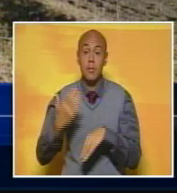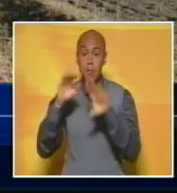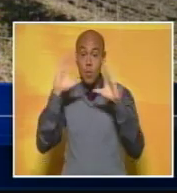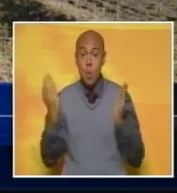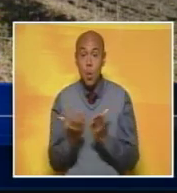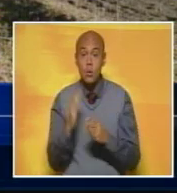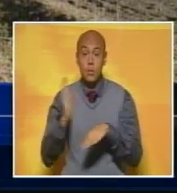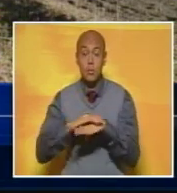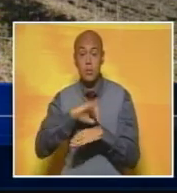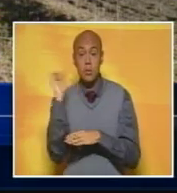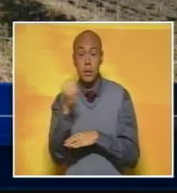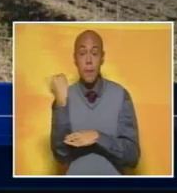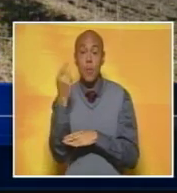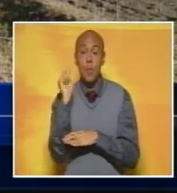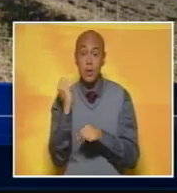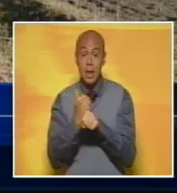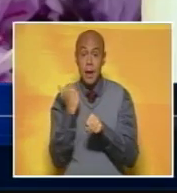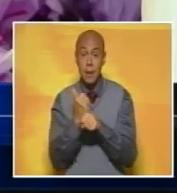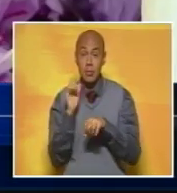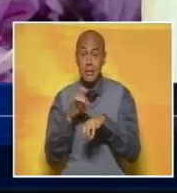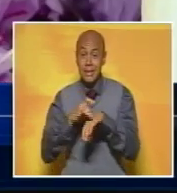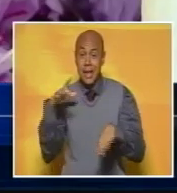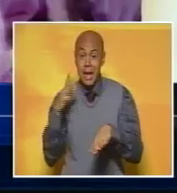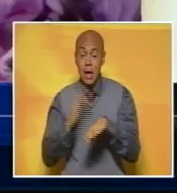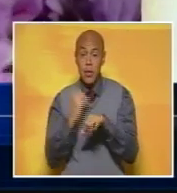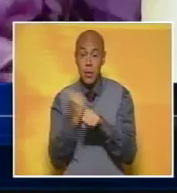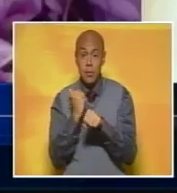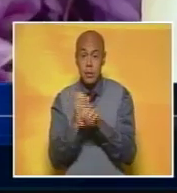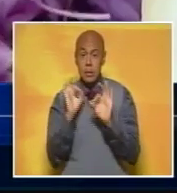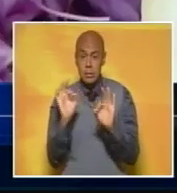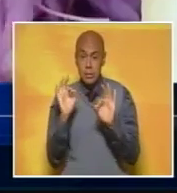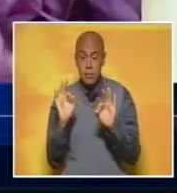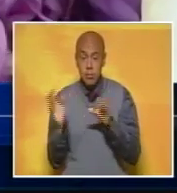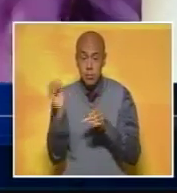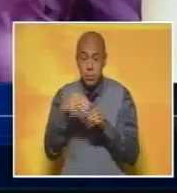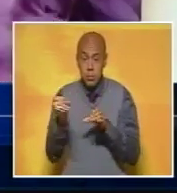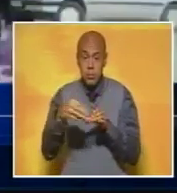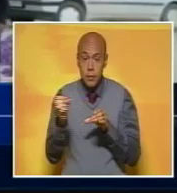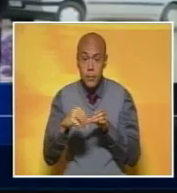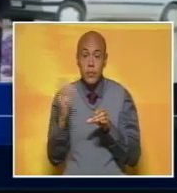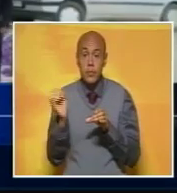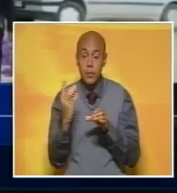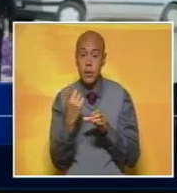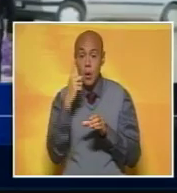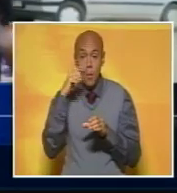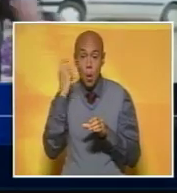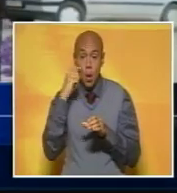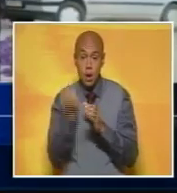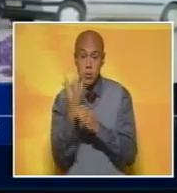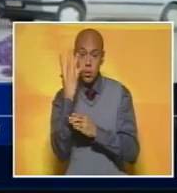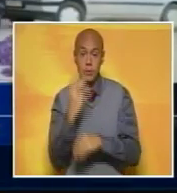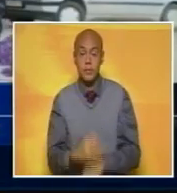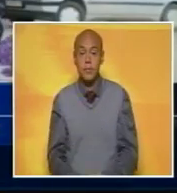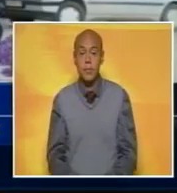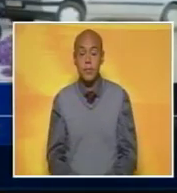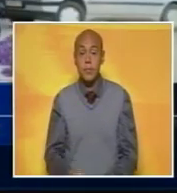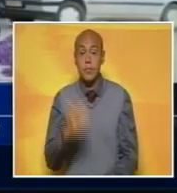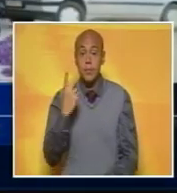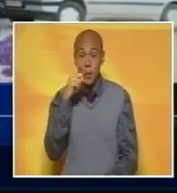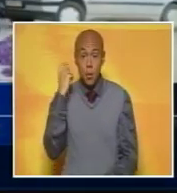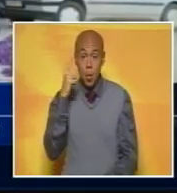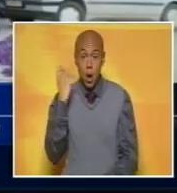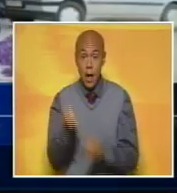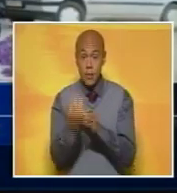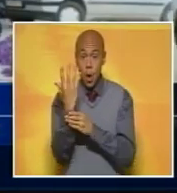requiere una gran cantidad de mano de obra para producir pequeñas cantidades de azafrán. El azafrán